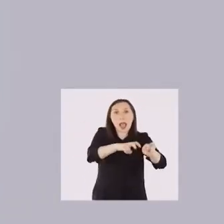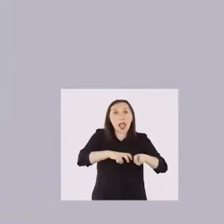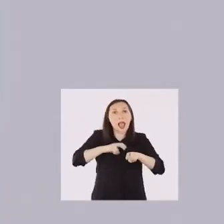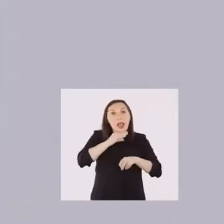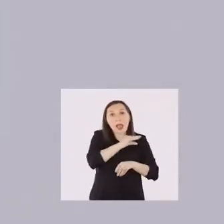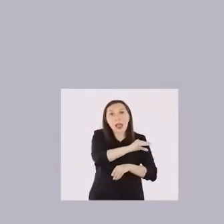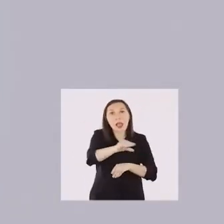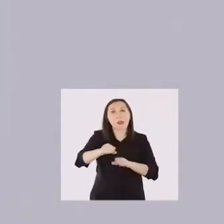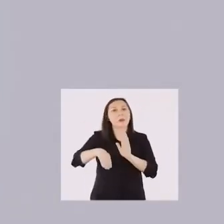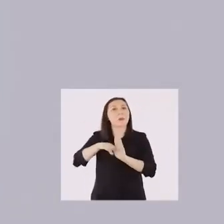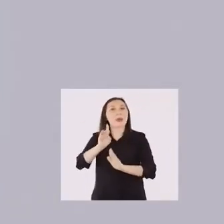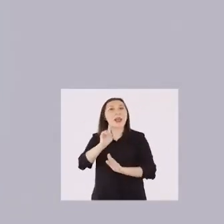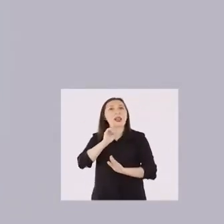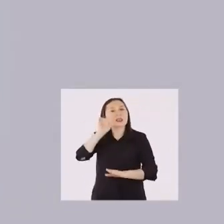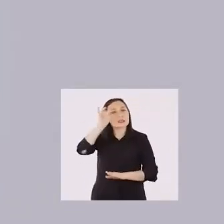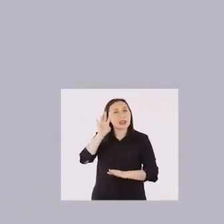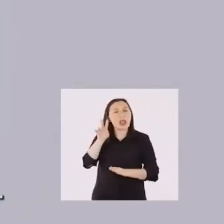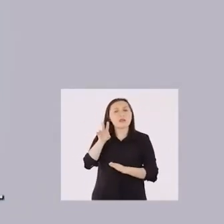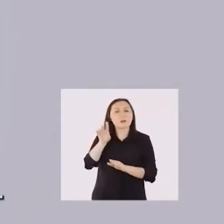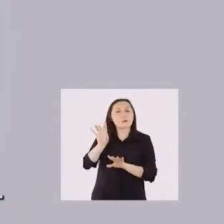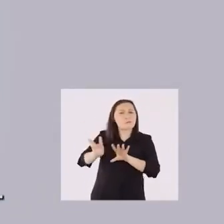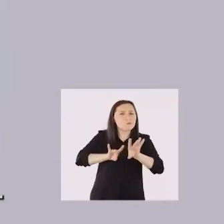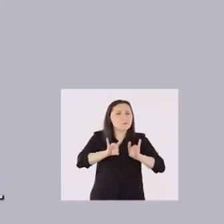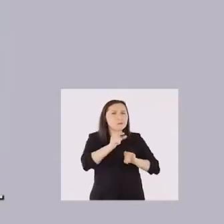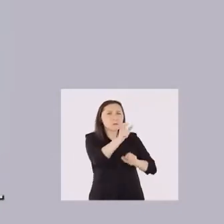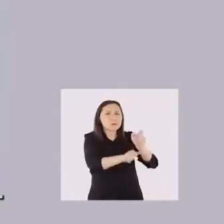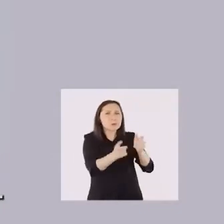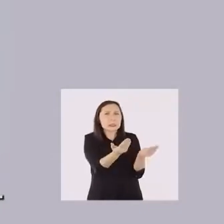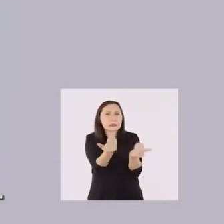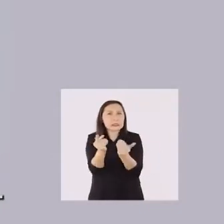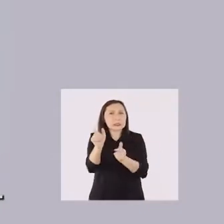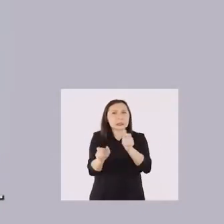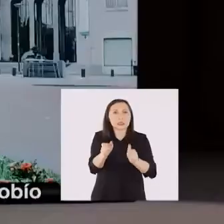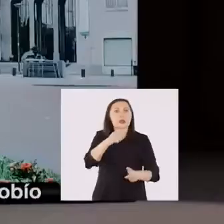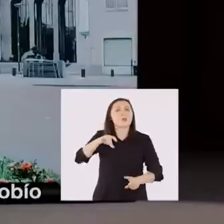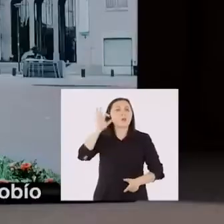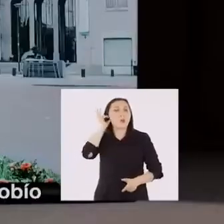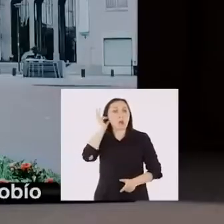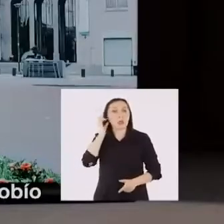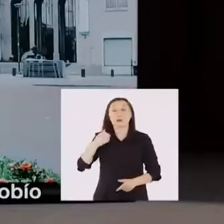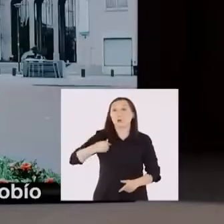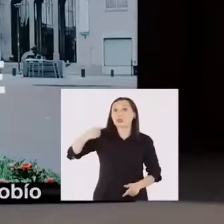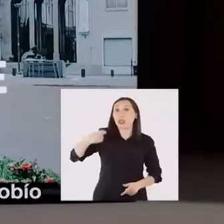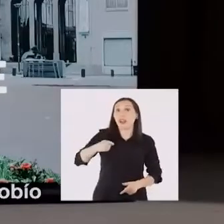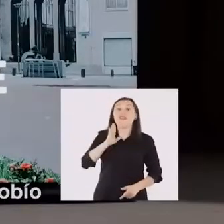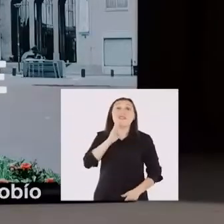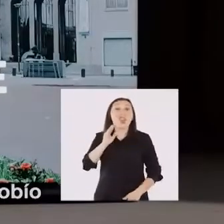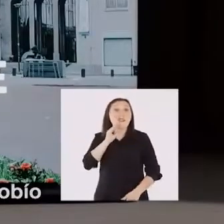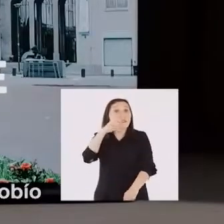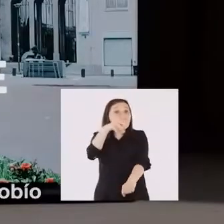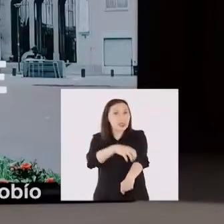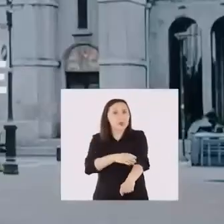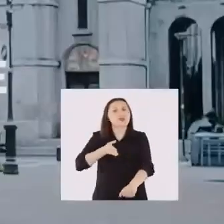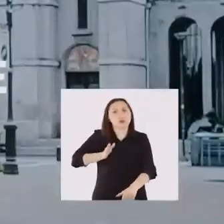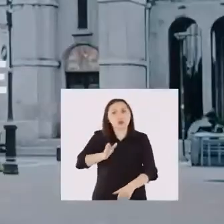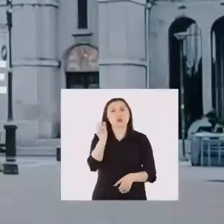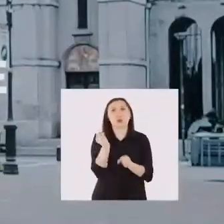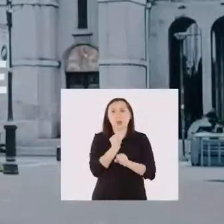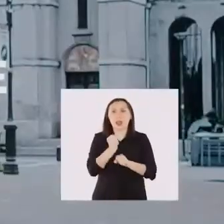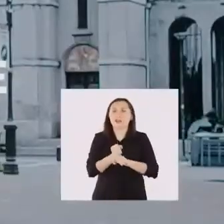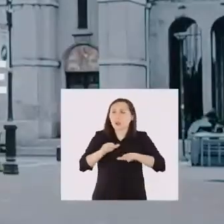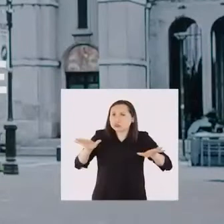la agricultura y sobre todo ser quien sepa leer las necesidades de nuestras mujeres. Como senador por nuestra región del Biobío,